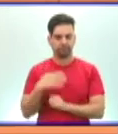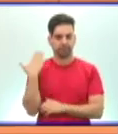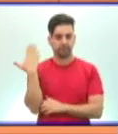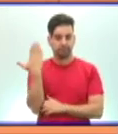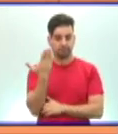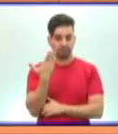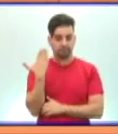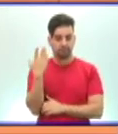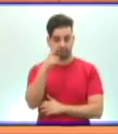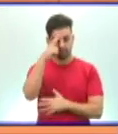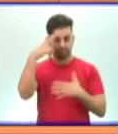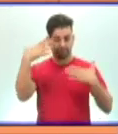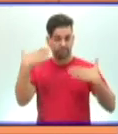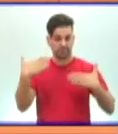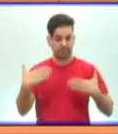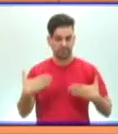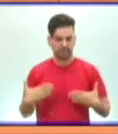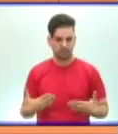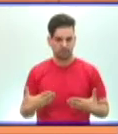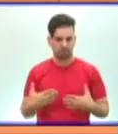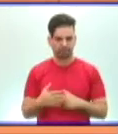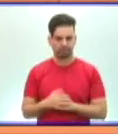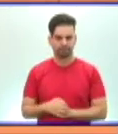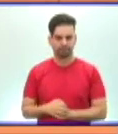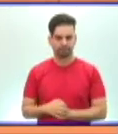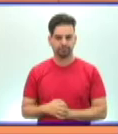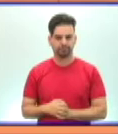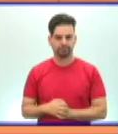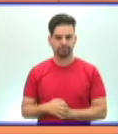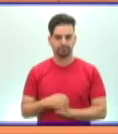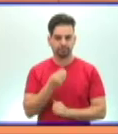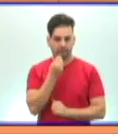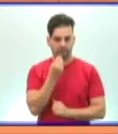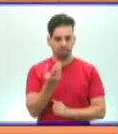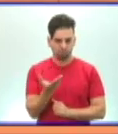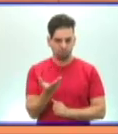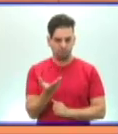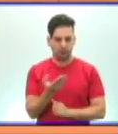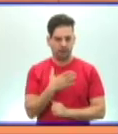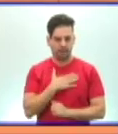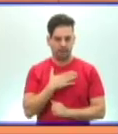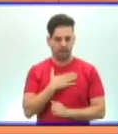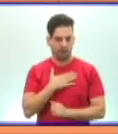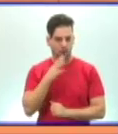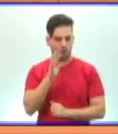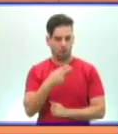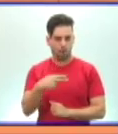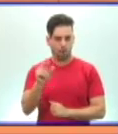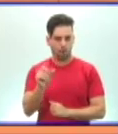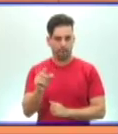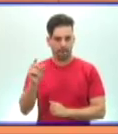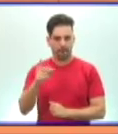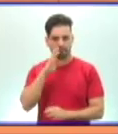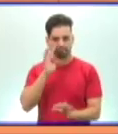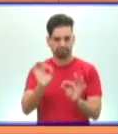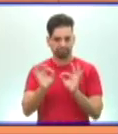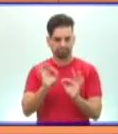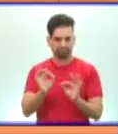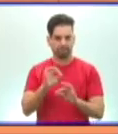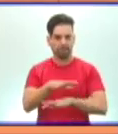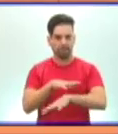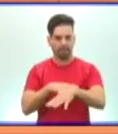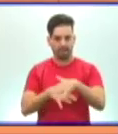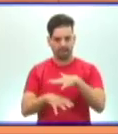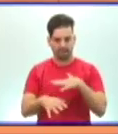salud ambiental adecuada si la salud humana y la salud animal no están del mismo modo. Hemos aprendido en